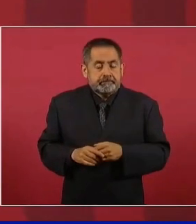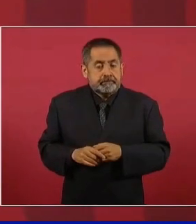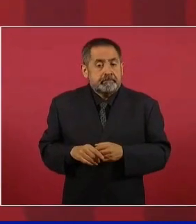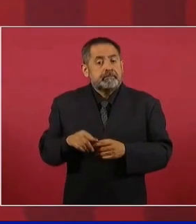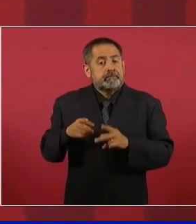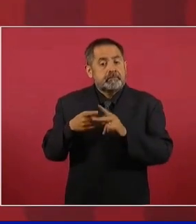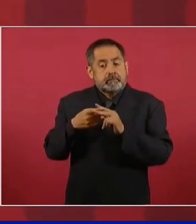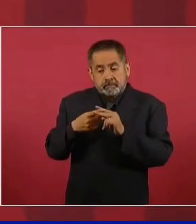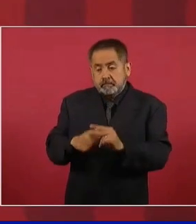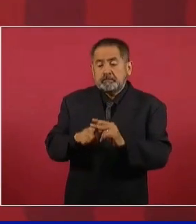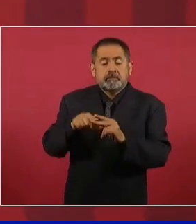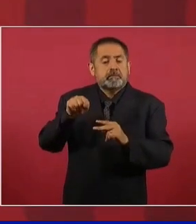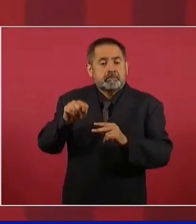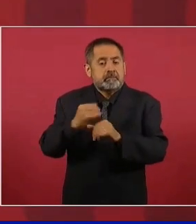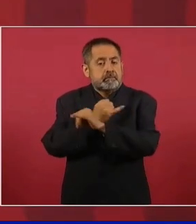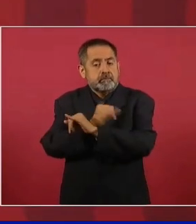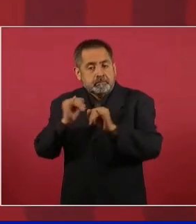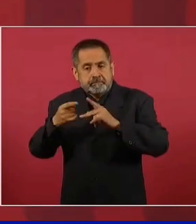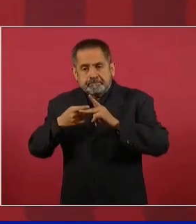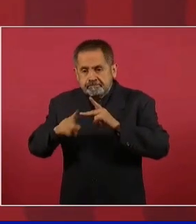inicia como un movimiento